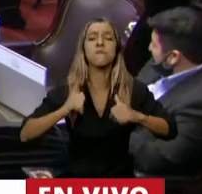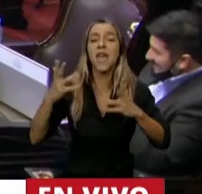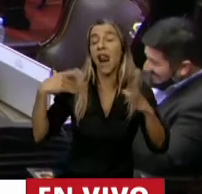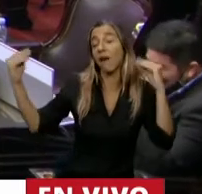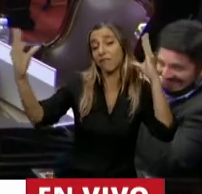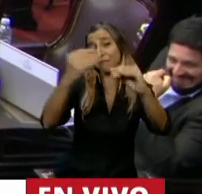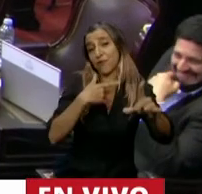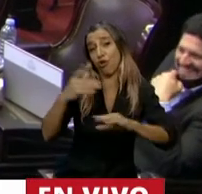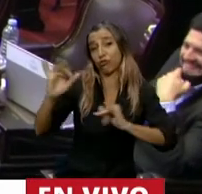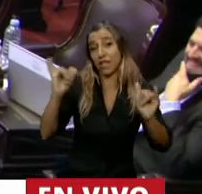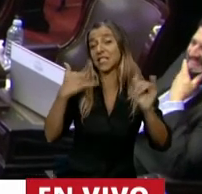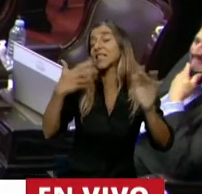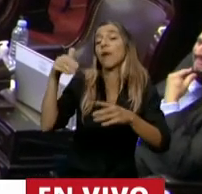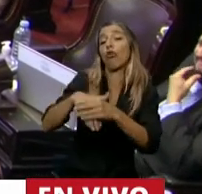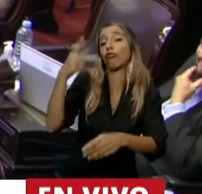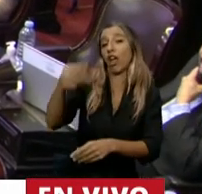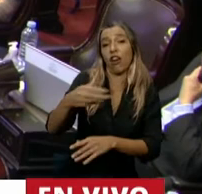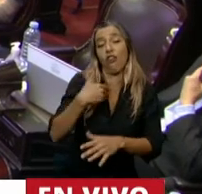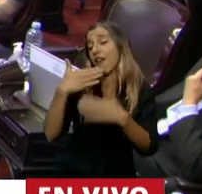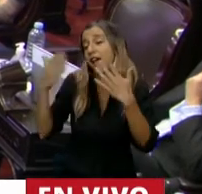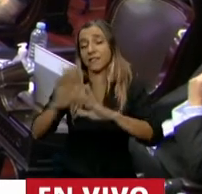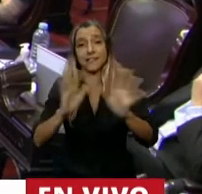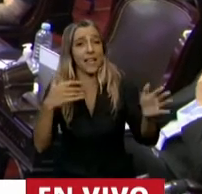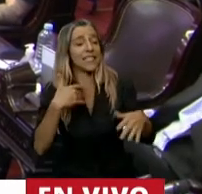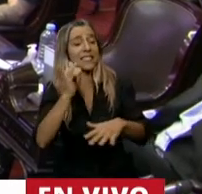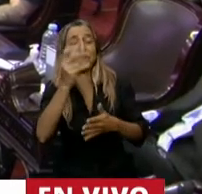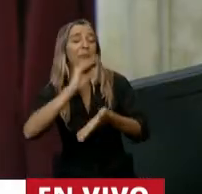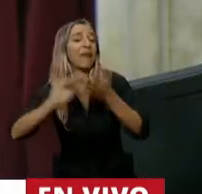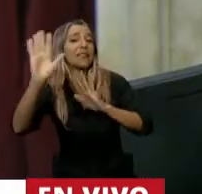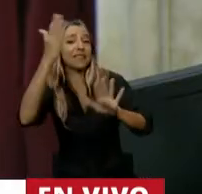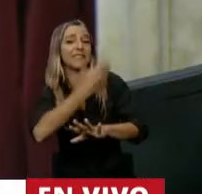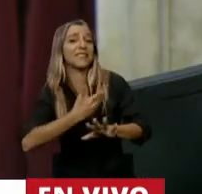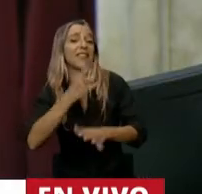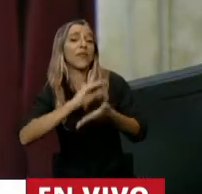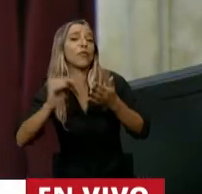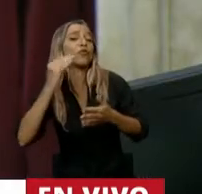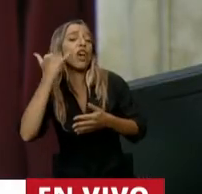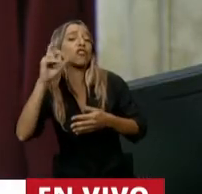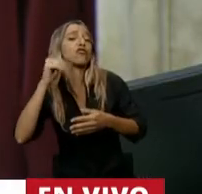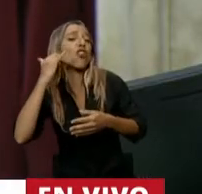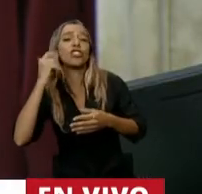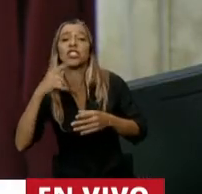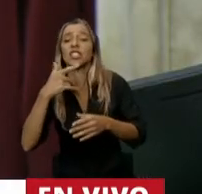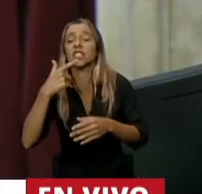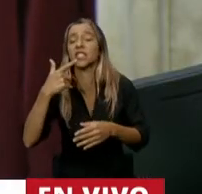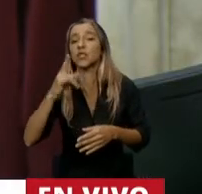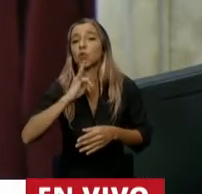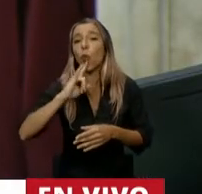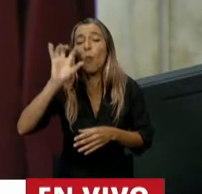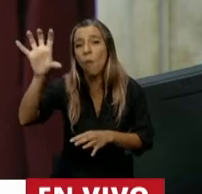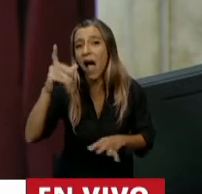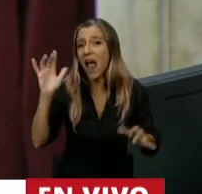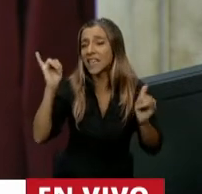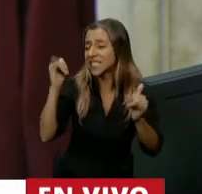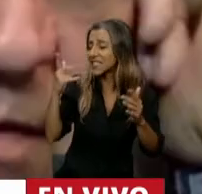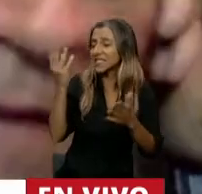señor presidente. Presidente, el diputado Jerry le habla. Jelly de Tucumán. Sí, diputado. Tenía problemas con la